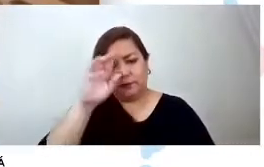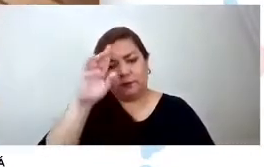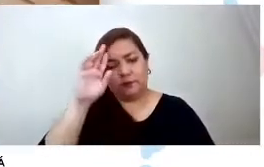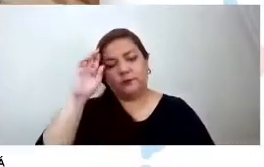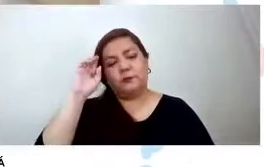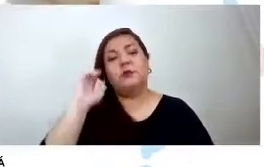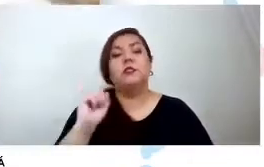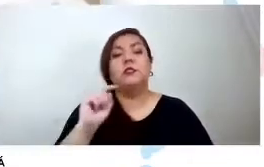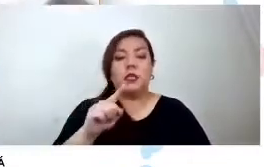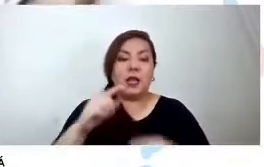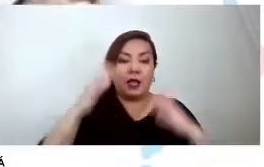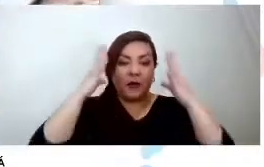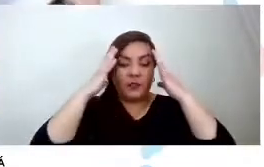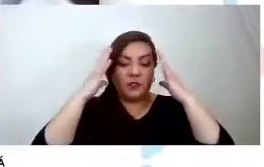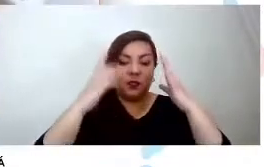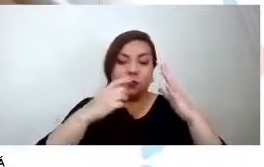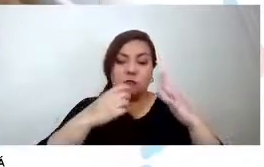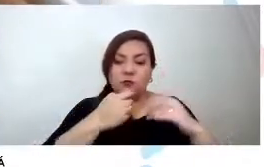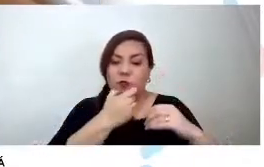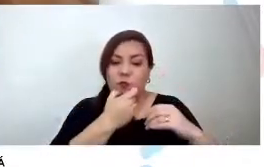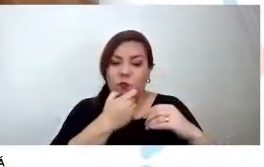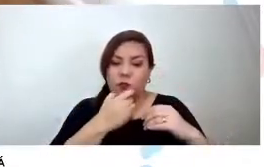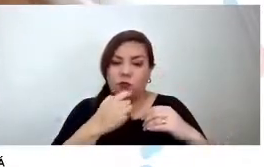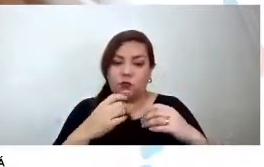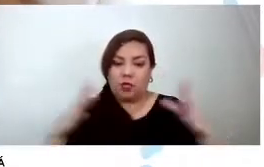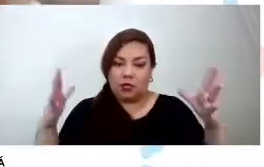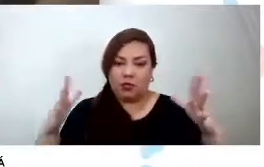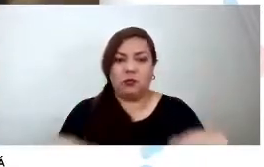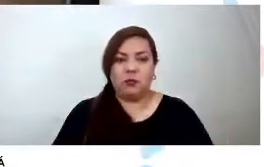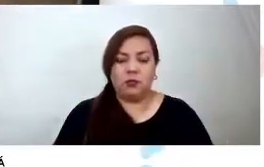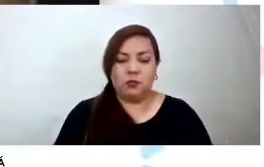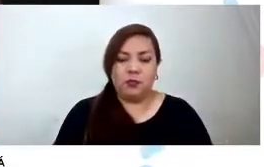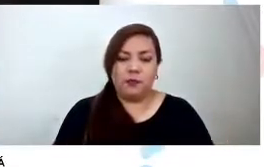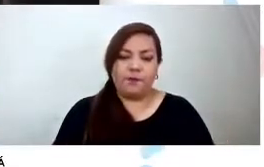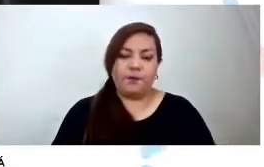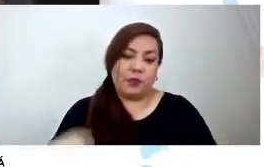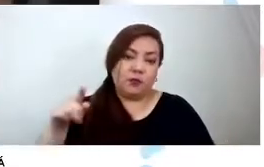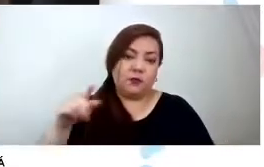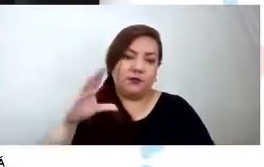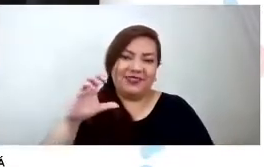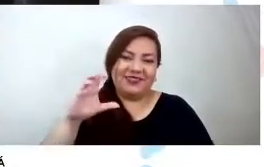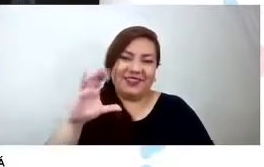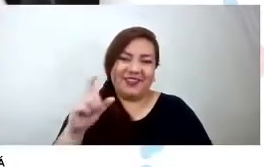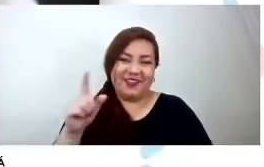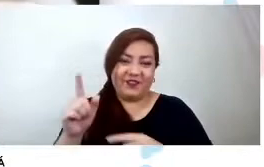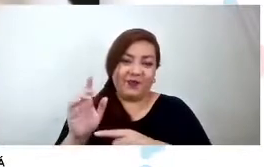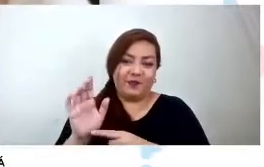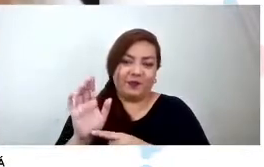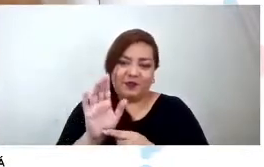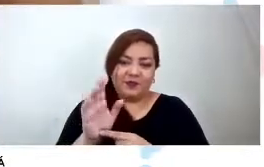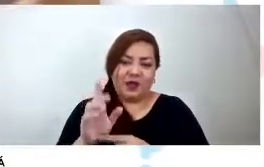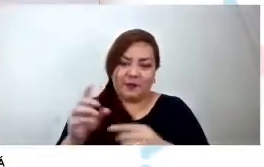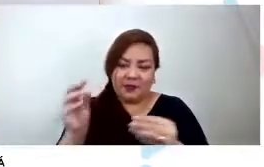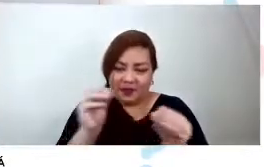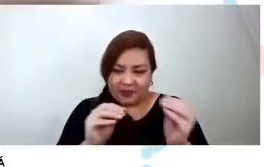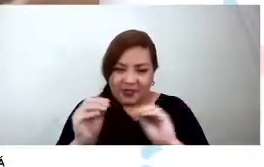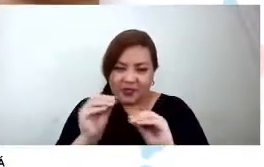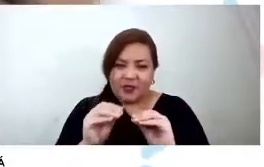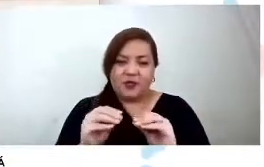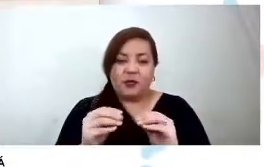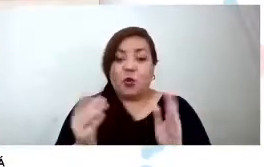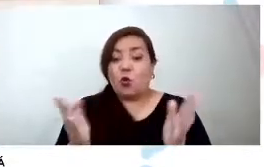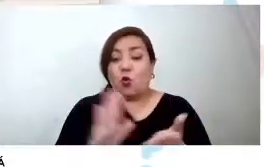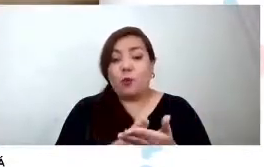hueso largo. Cecilia nos va a mostrar otras piezas y cómo estaban cuando tomamos el proyecto de